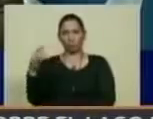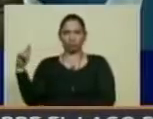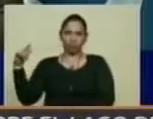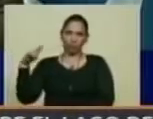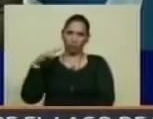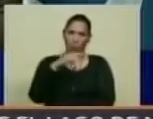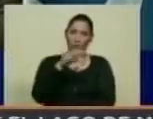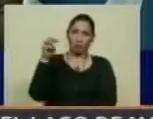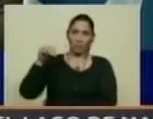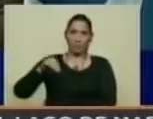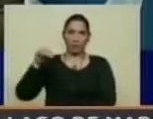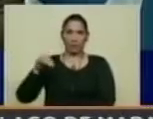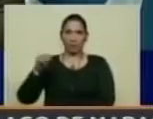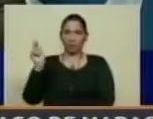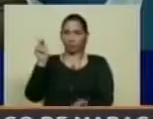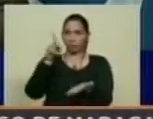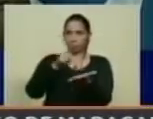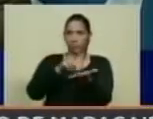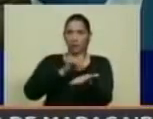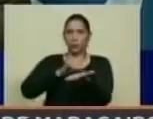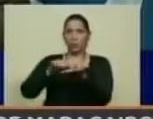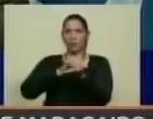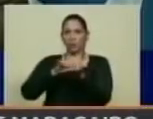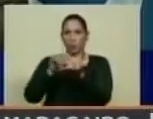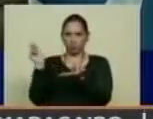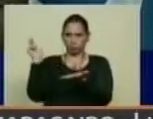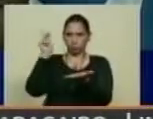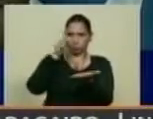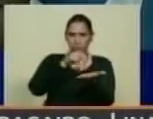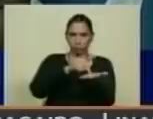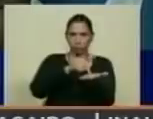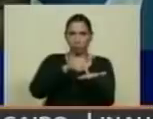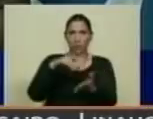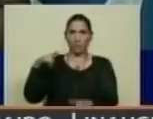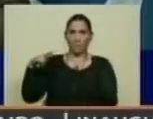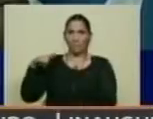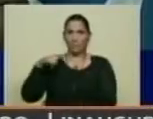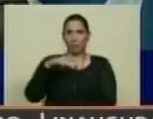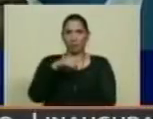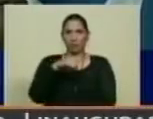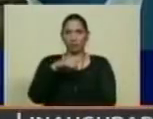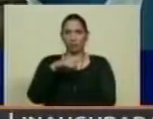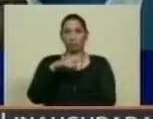Llegaba procedente de Nueva York en ejecución de una orden de aprehensión